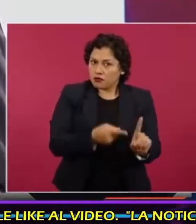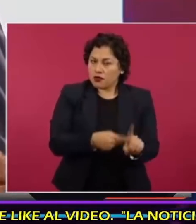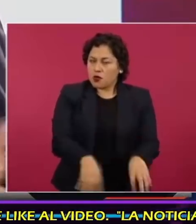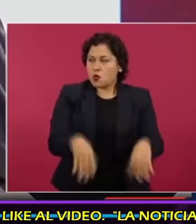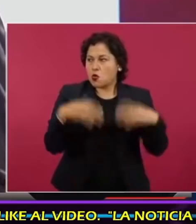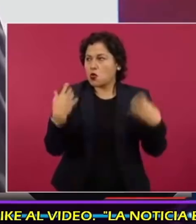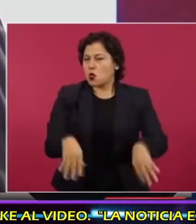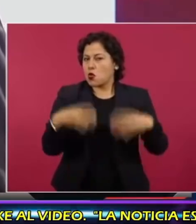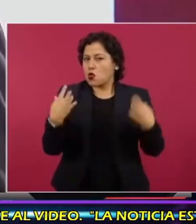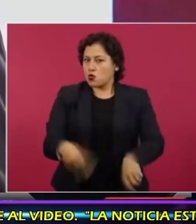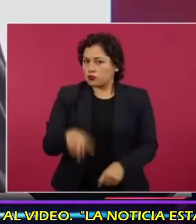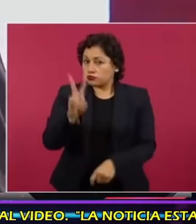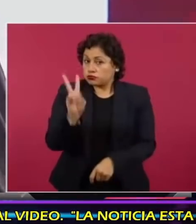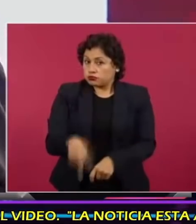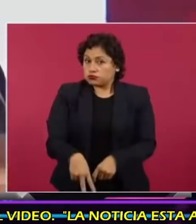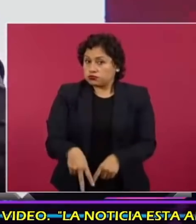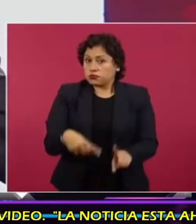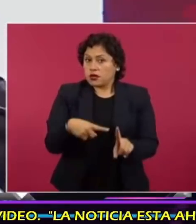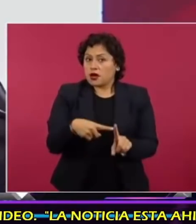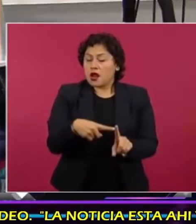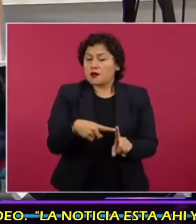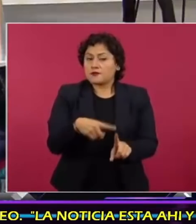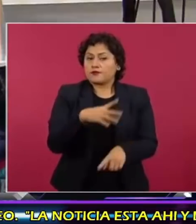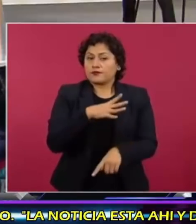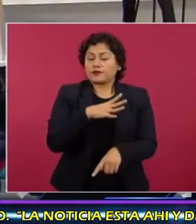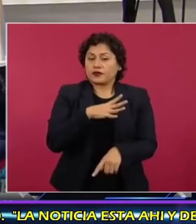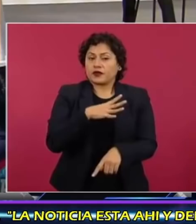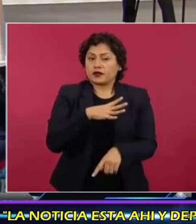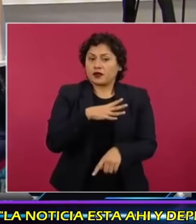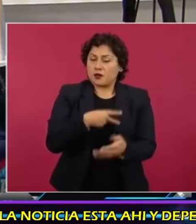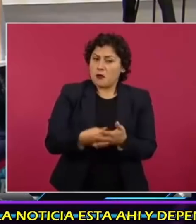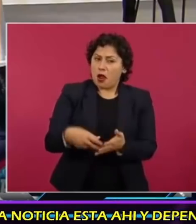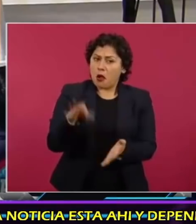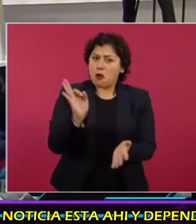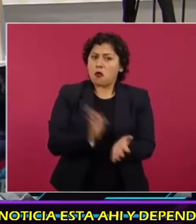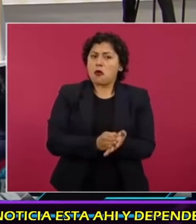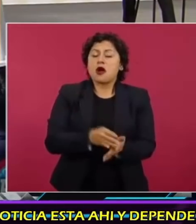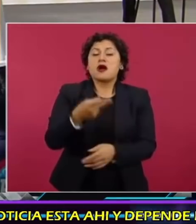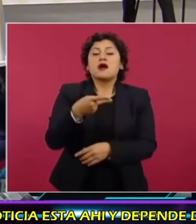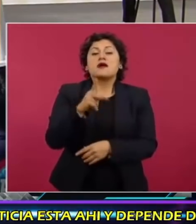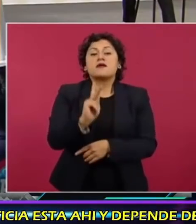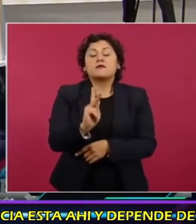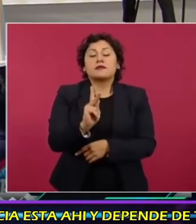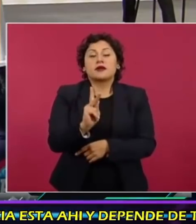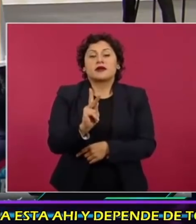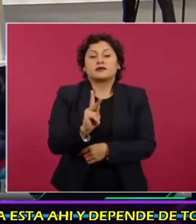recursos económicos o lo que hablaba la vez pasada de Prageris Guerrero,